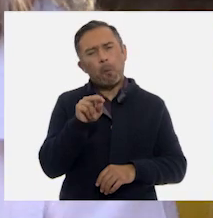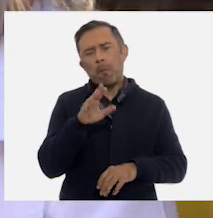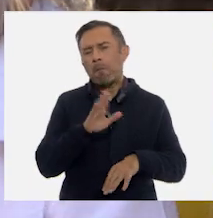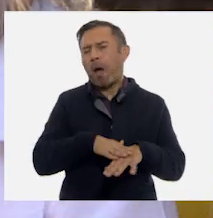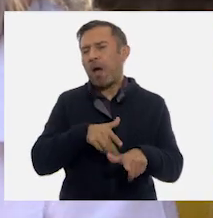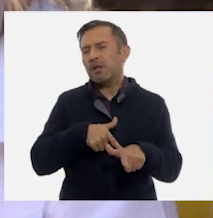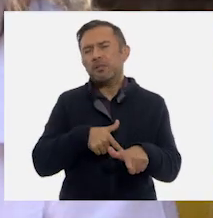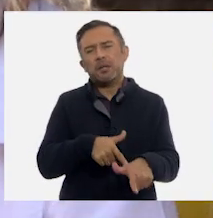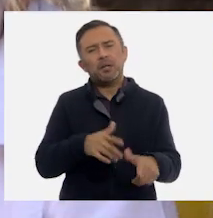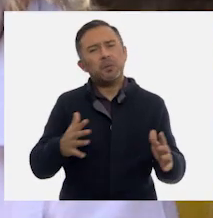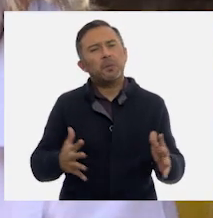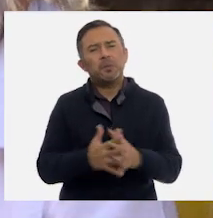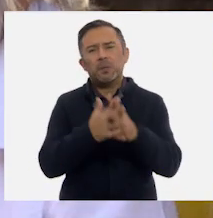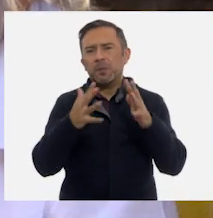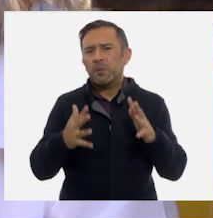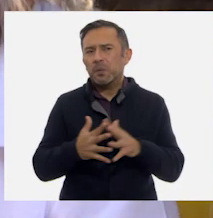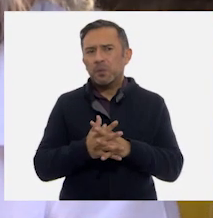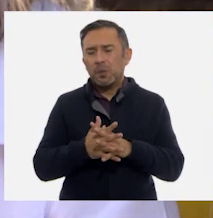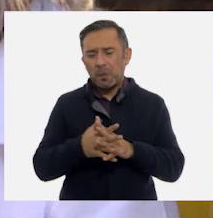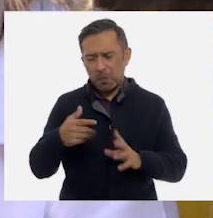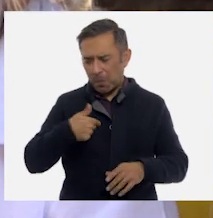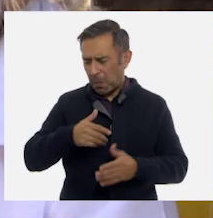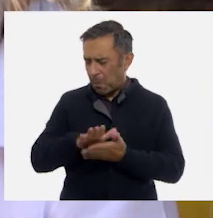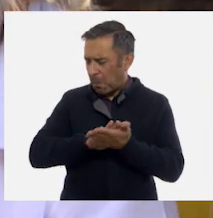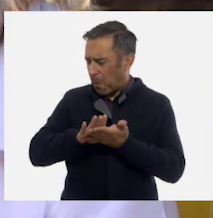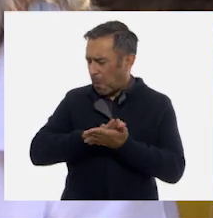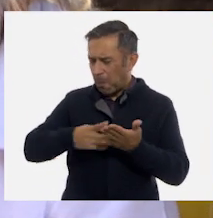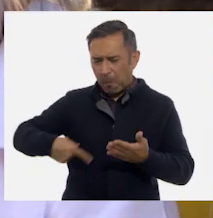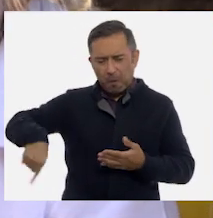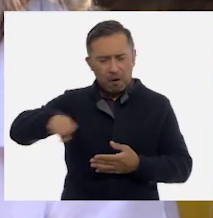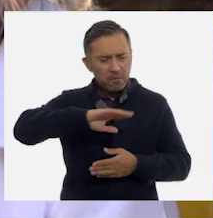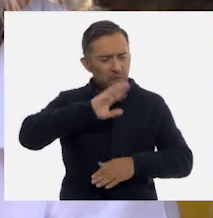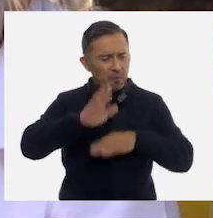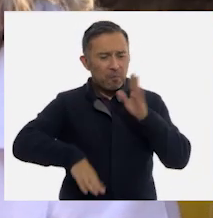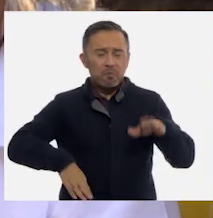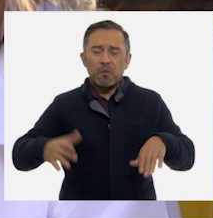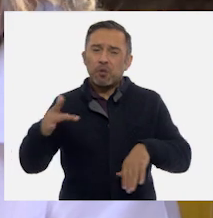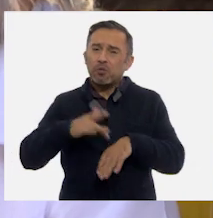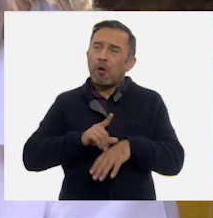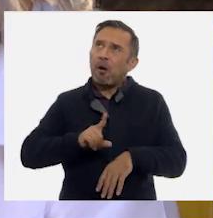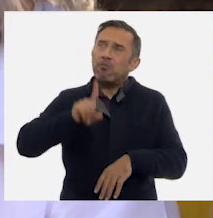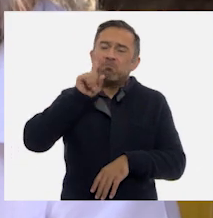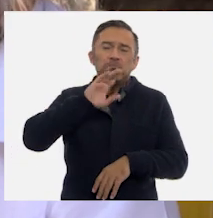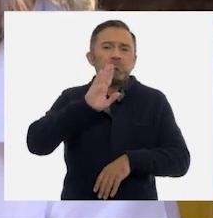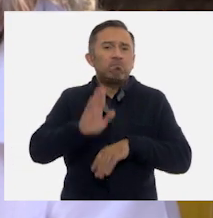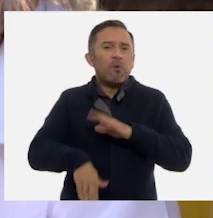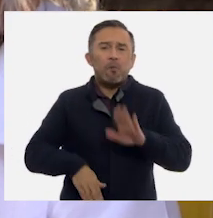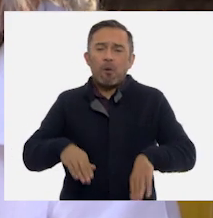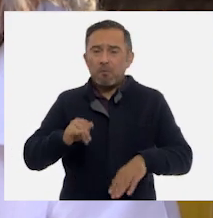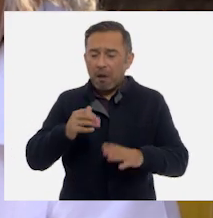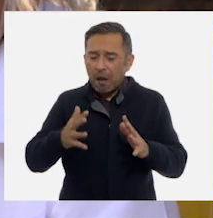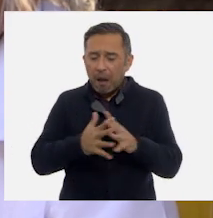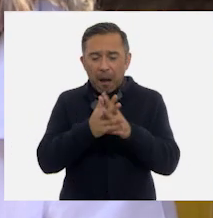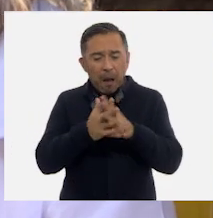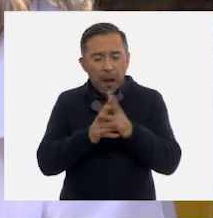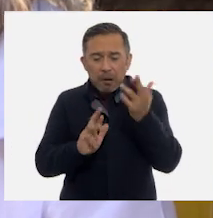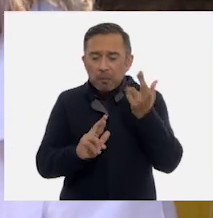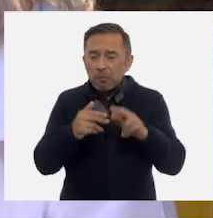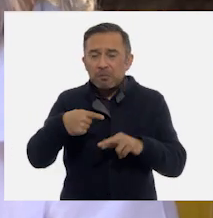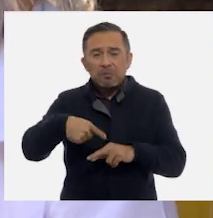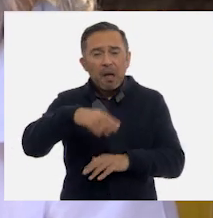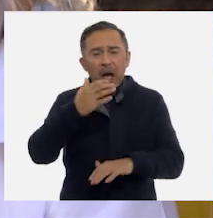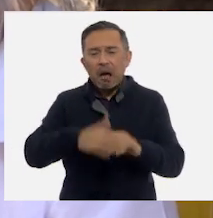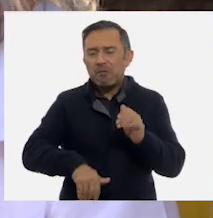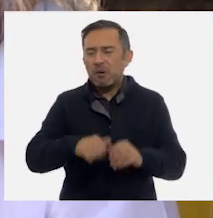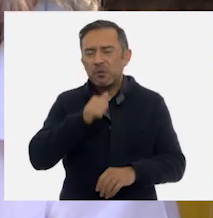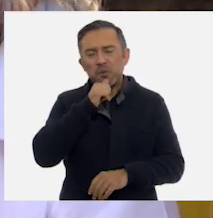Nos acabaremos nosotros, los que nos toque, dice, pero no se va a acabar. A